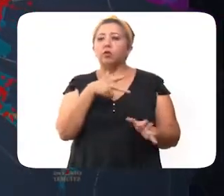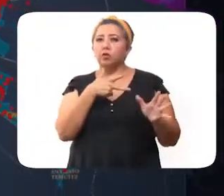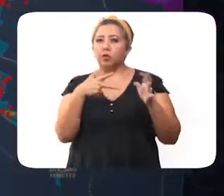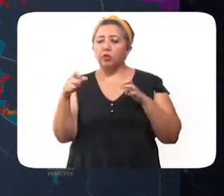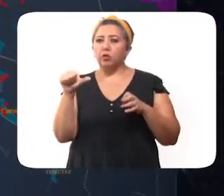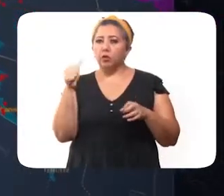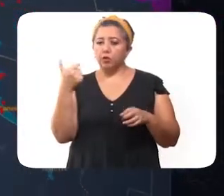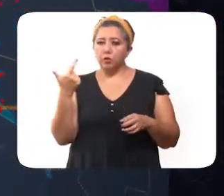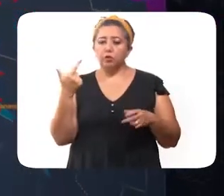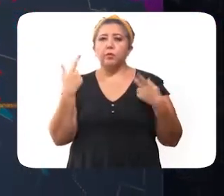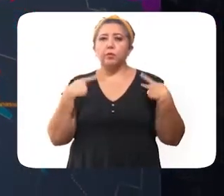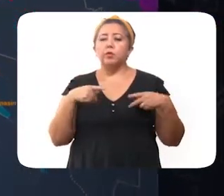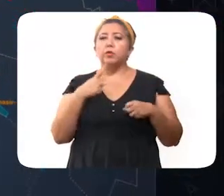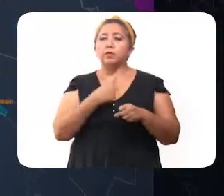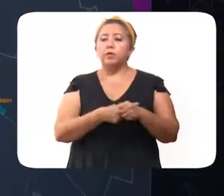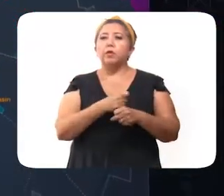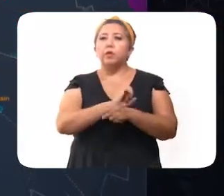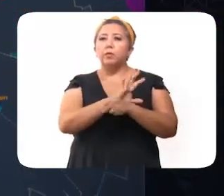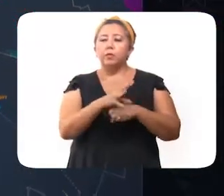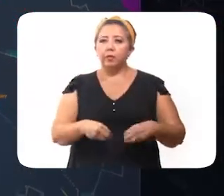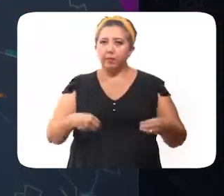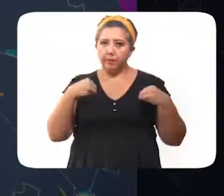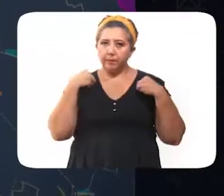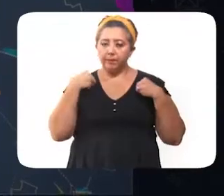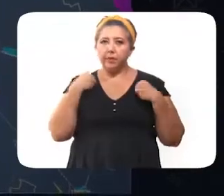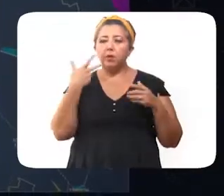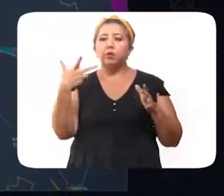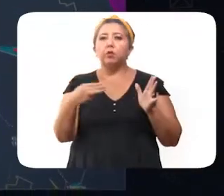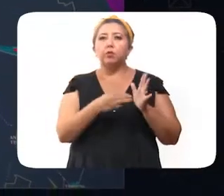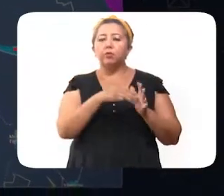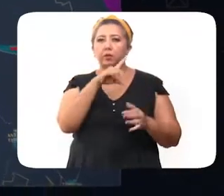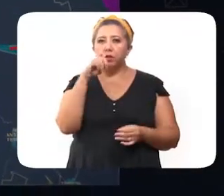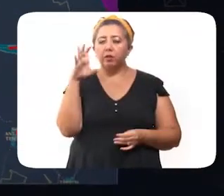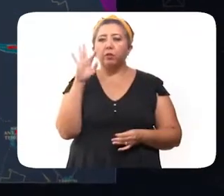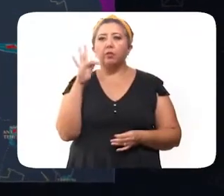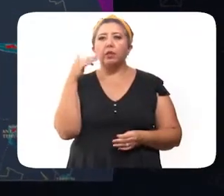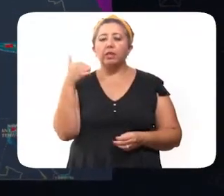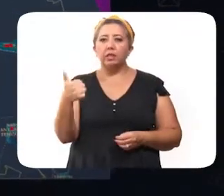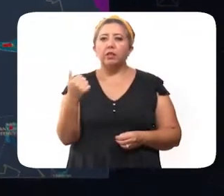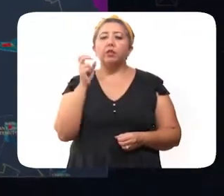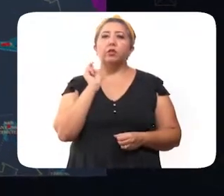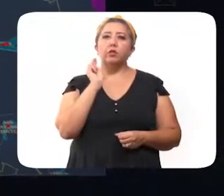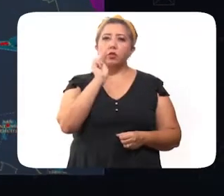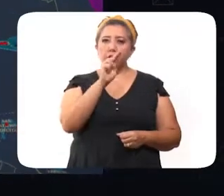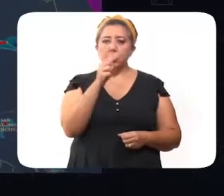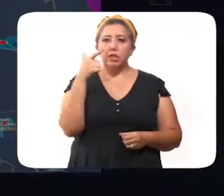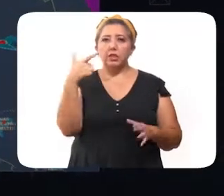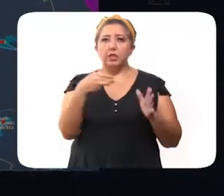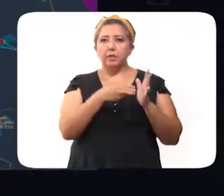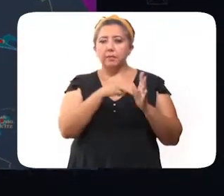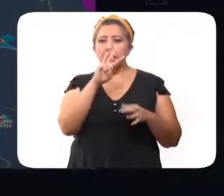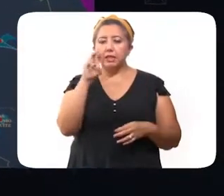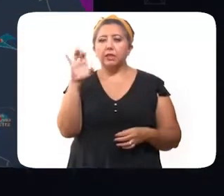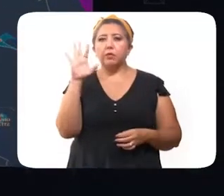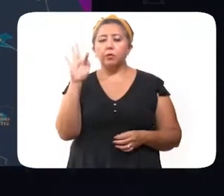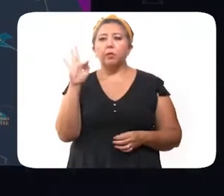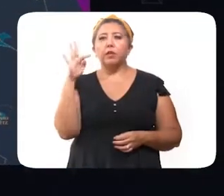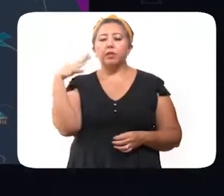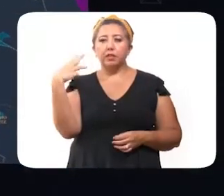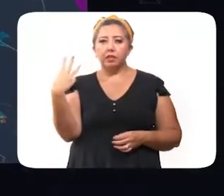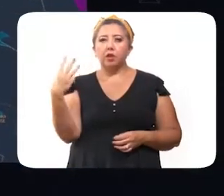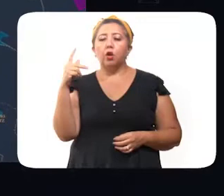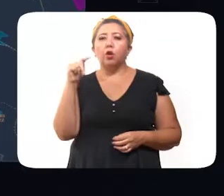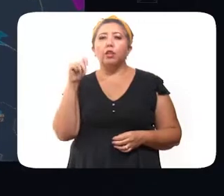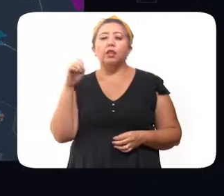personas contagiadas de coronavirus, los cuales viven 8.146 en la zona norte, 7.343 en la